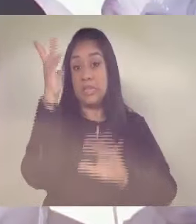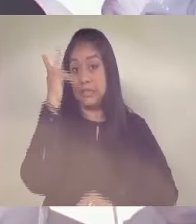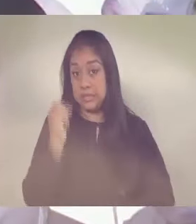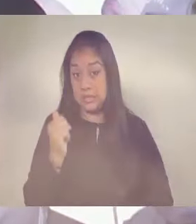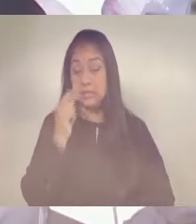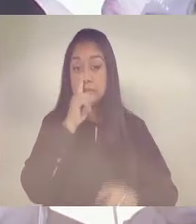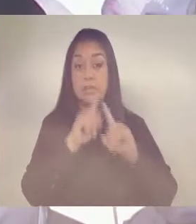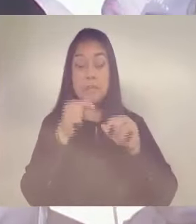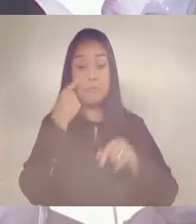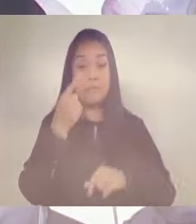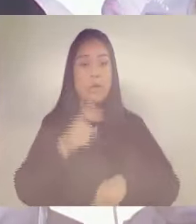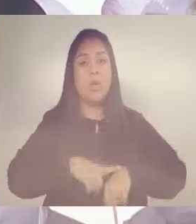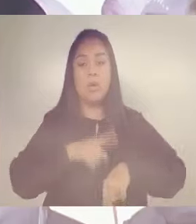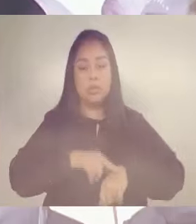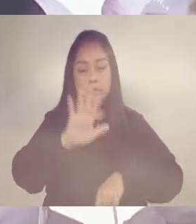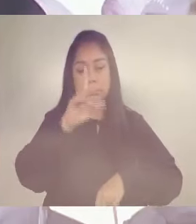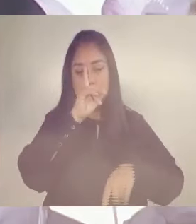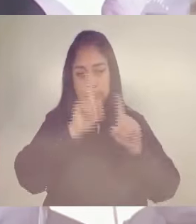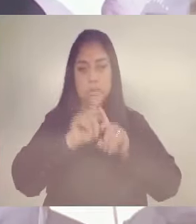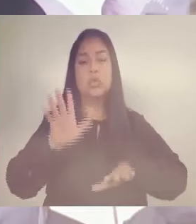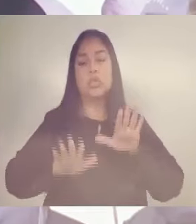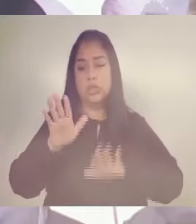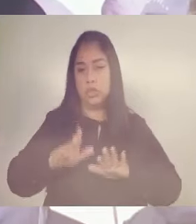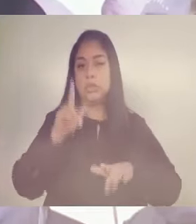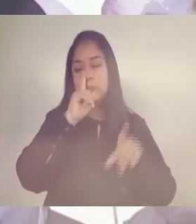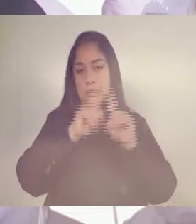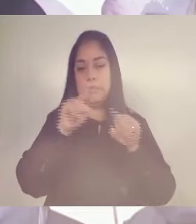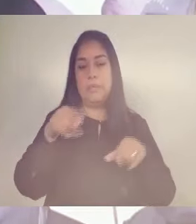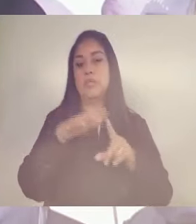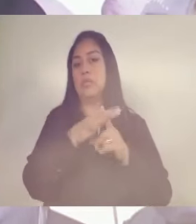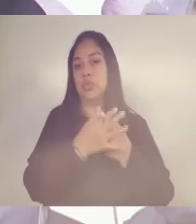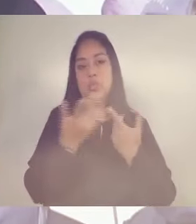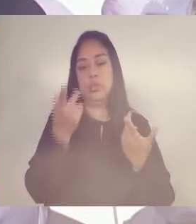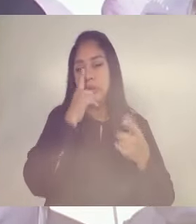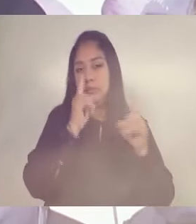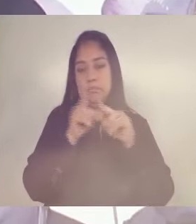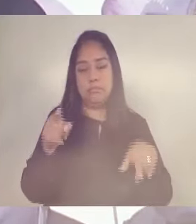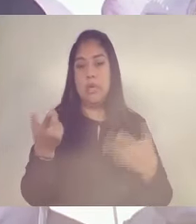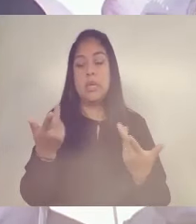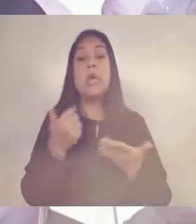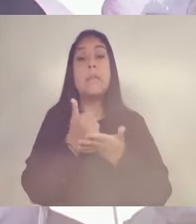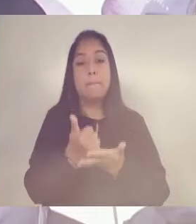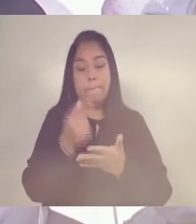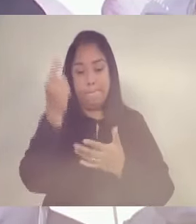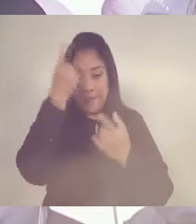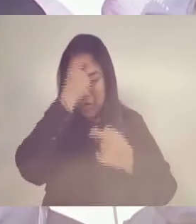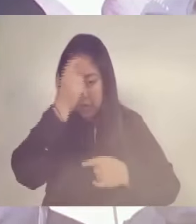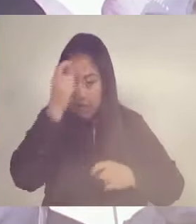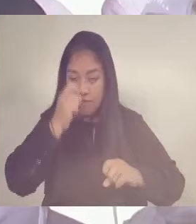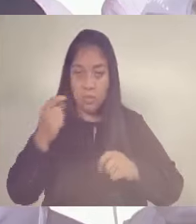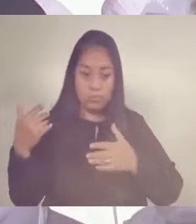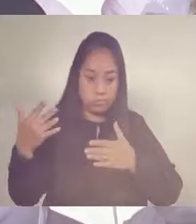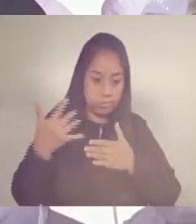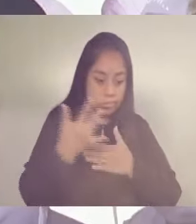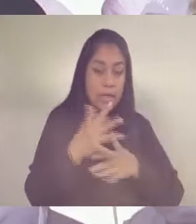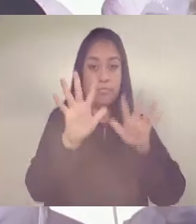digo, con esto de los tiempos, hay condiciones y características que pesan sobre eso, pero digamos que la tarea toma 10 días,